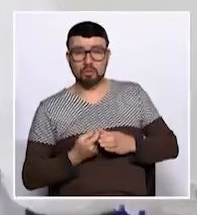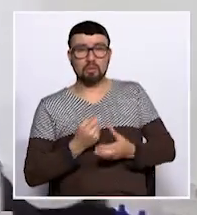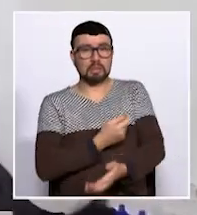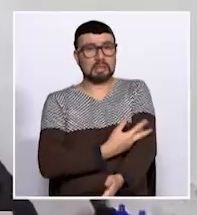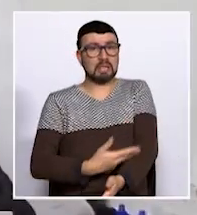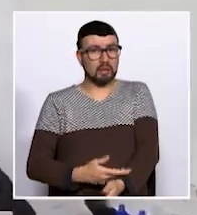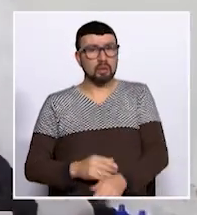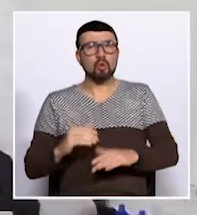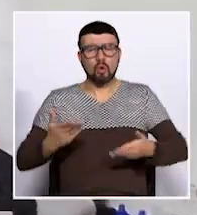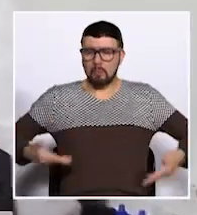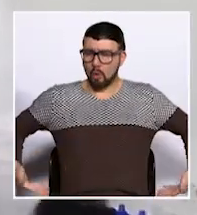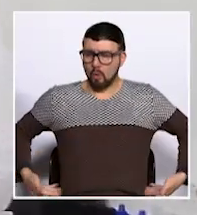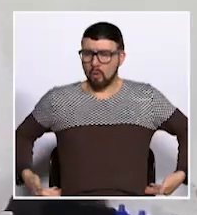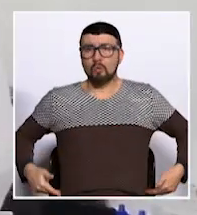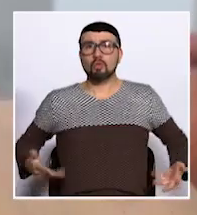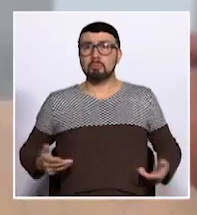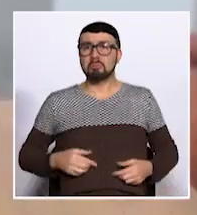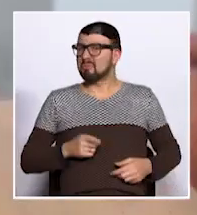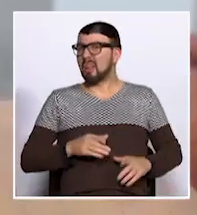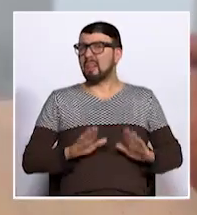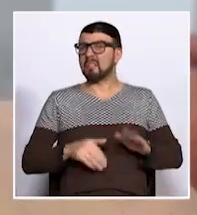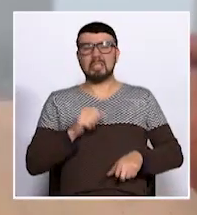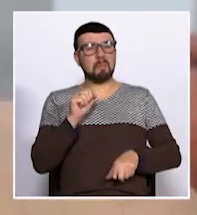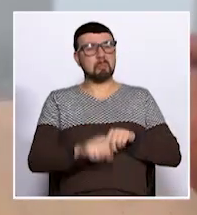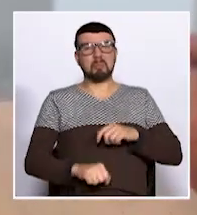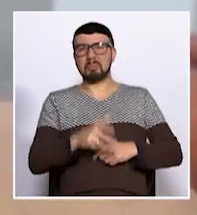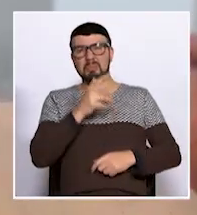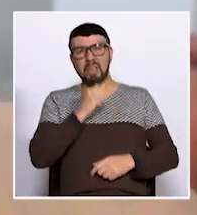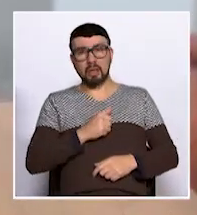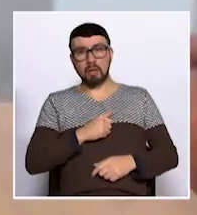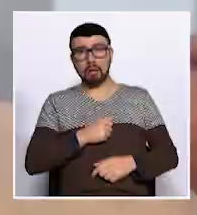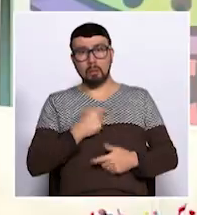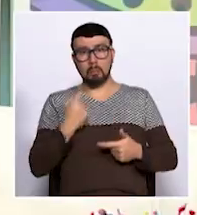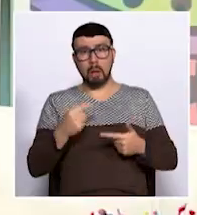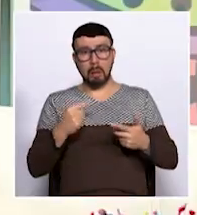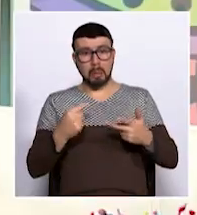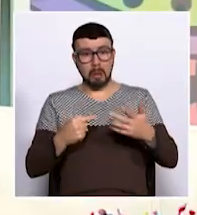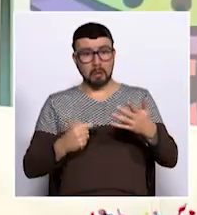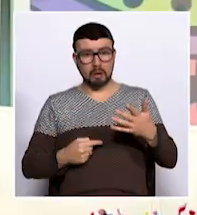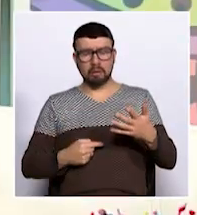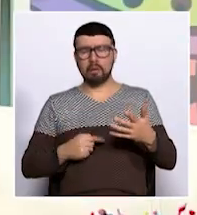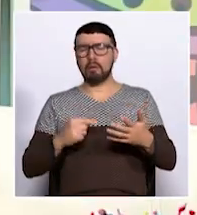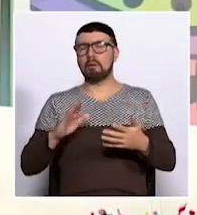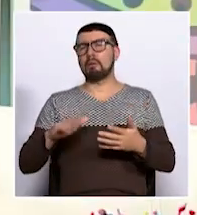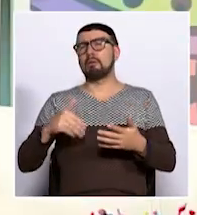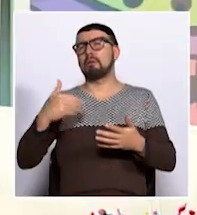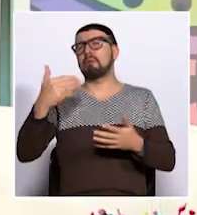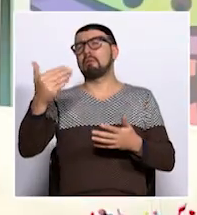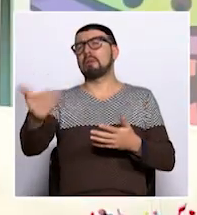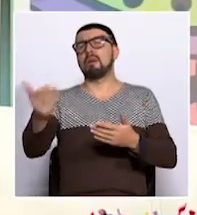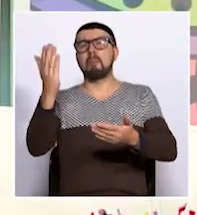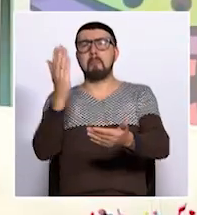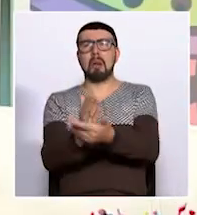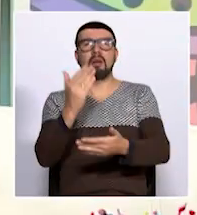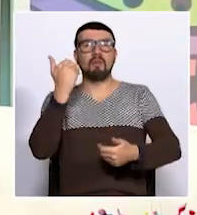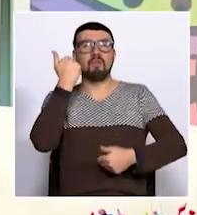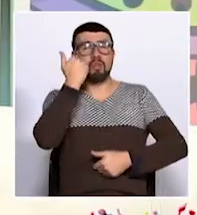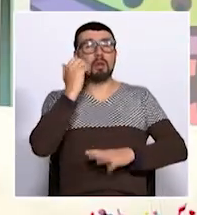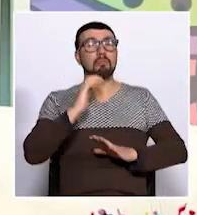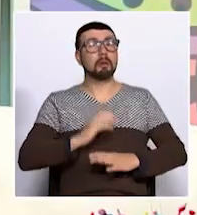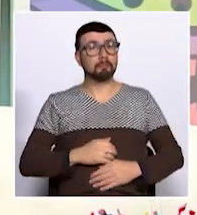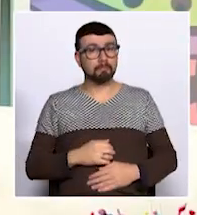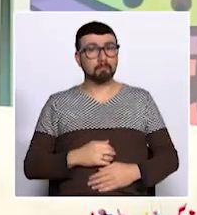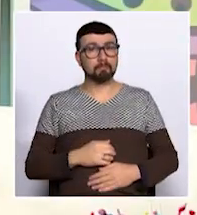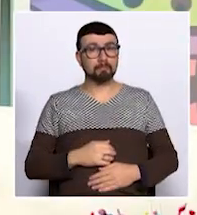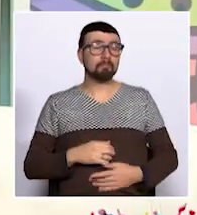funcionando mi riñón? Todas estas cosas sumadas lo que generan es un mal estado de salud, el no estar bien,